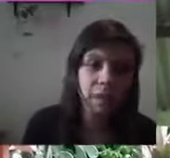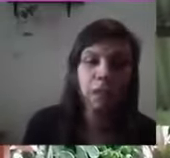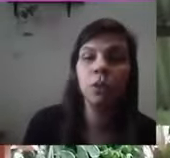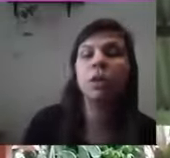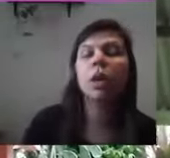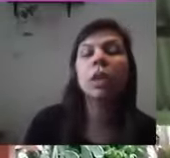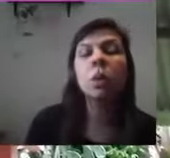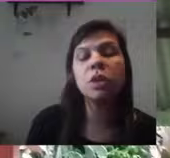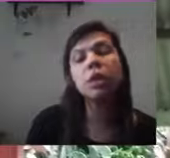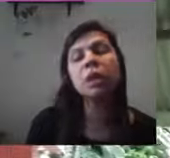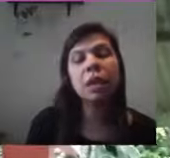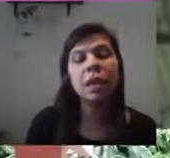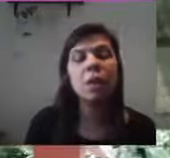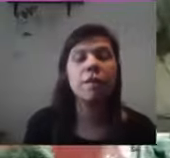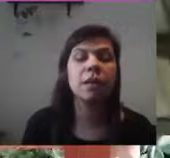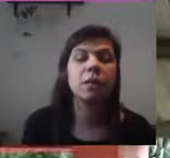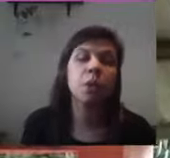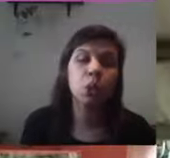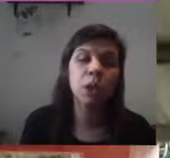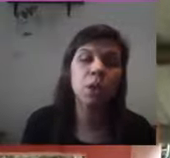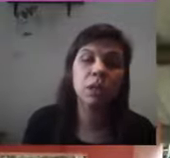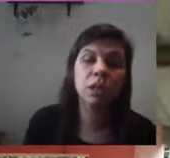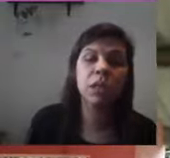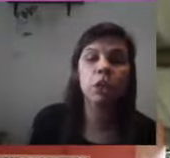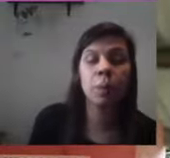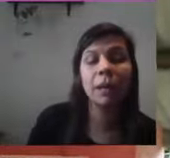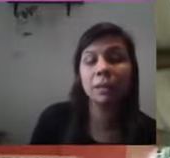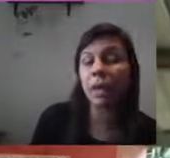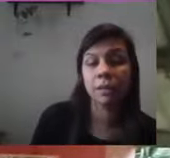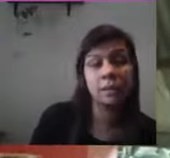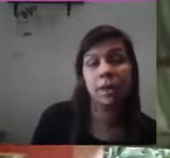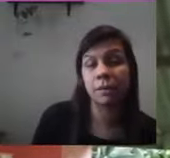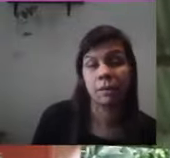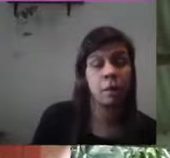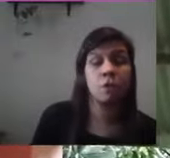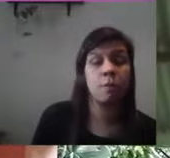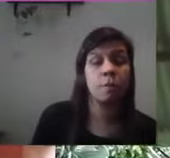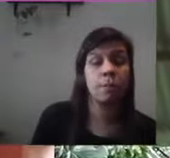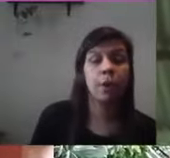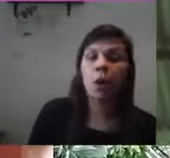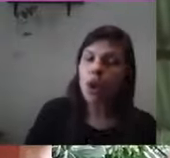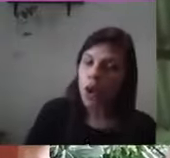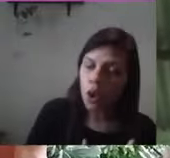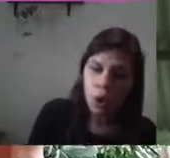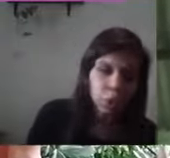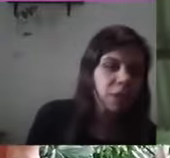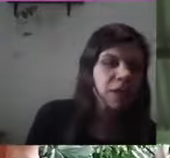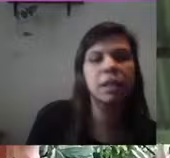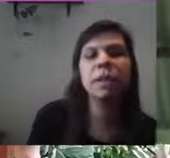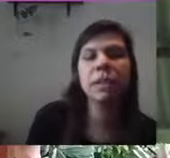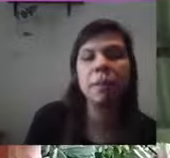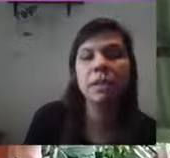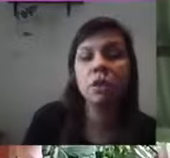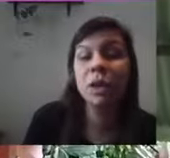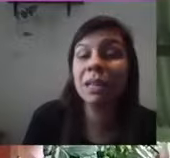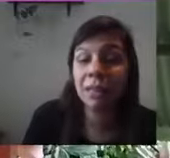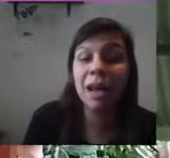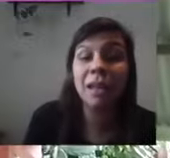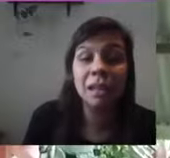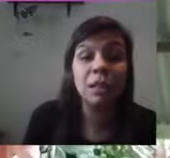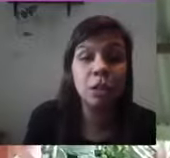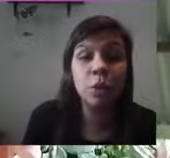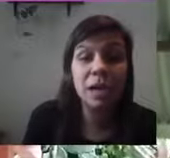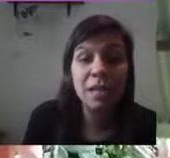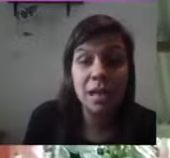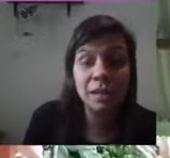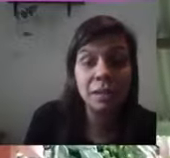manifestantes heridos, incluyendo el trágico fallecimiento del docente Tomás García Sedeño. Otro incidente se presentó en la